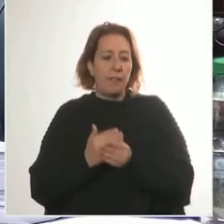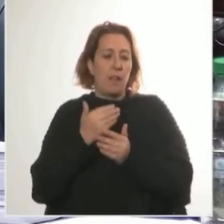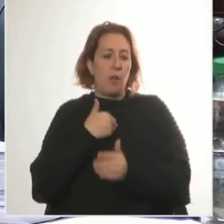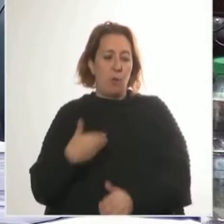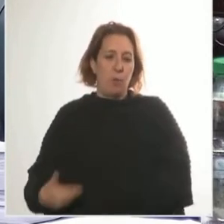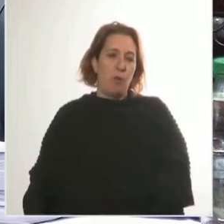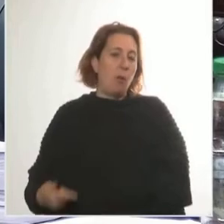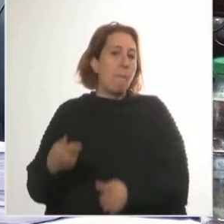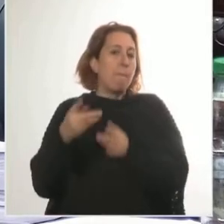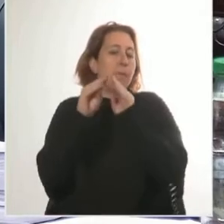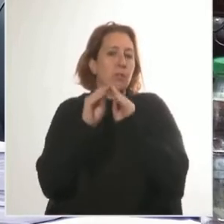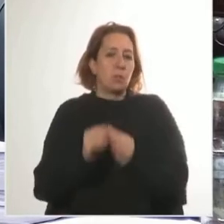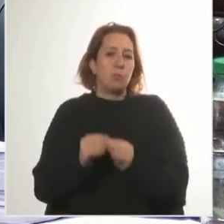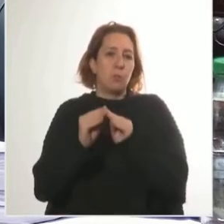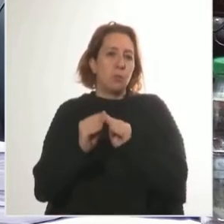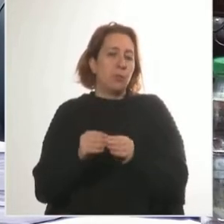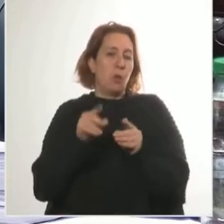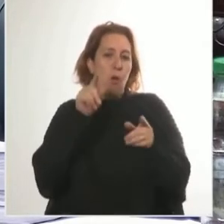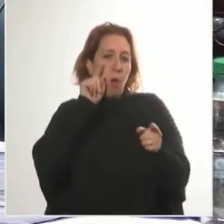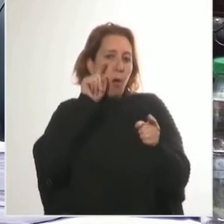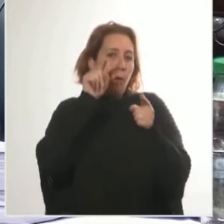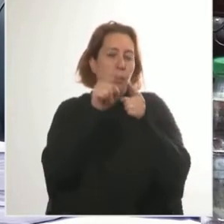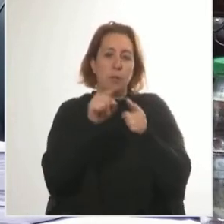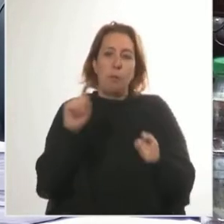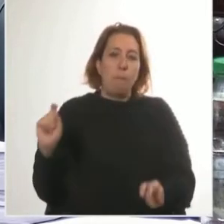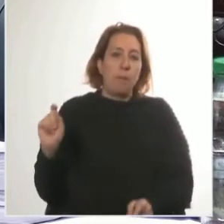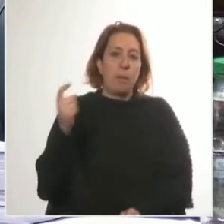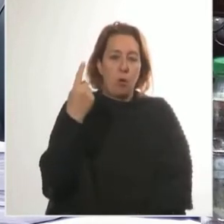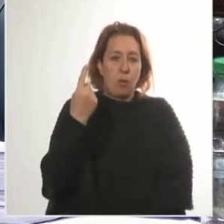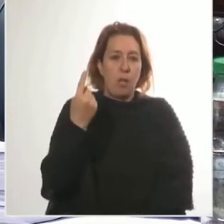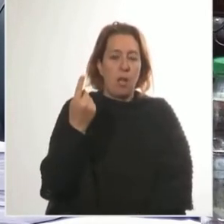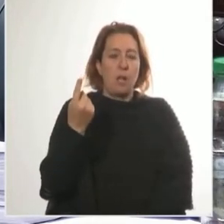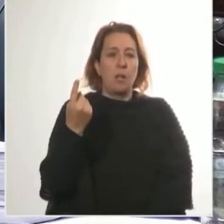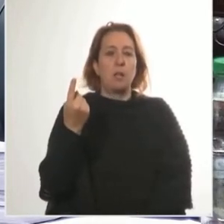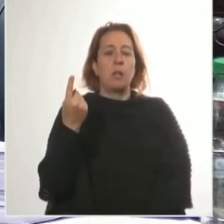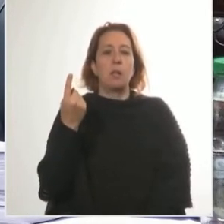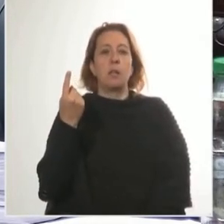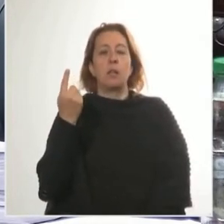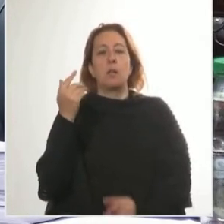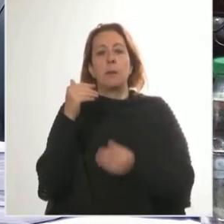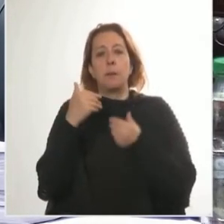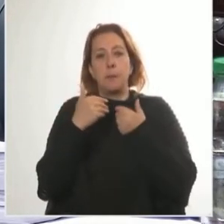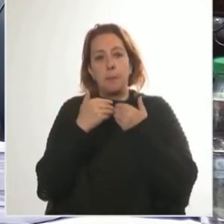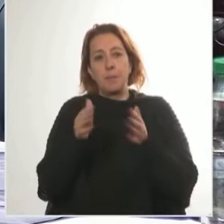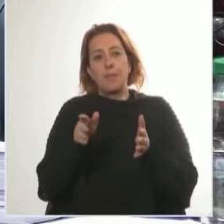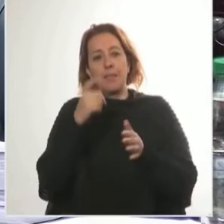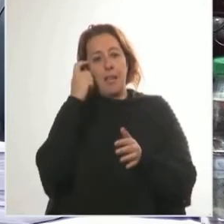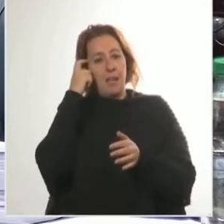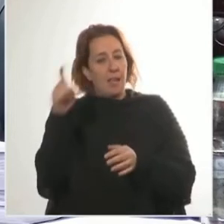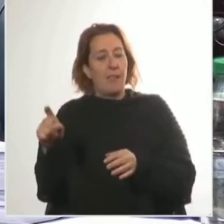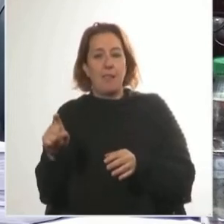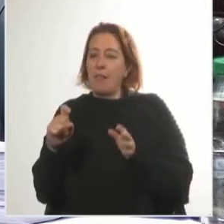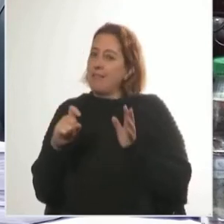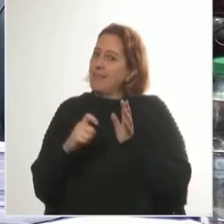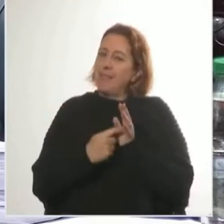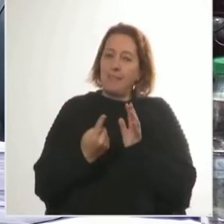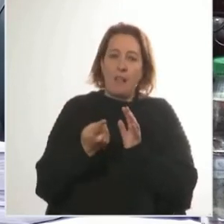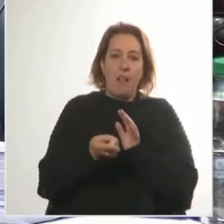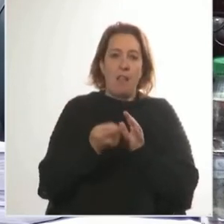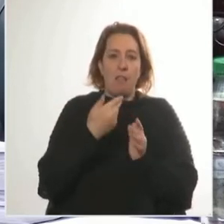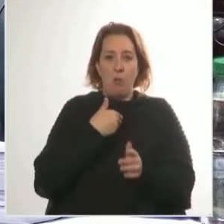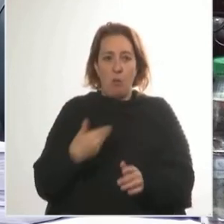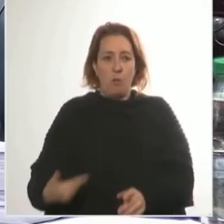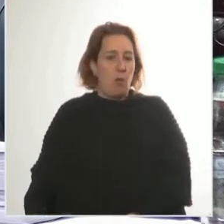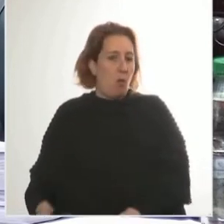un presupuesto con el objetivo primordial de implementar la idea central del gobierno, su